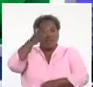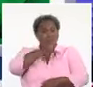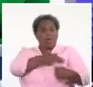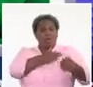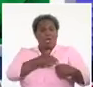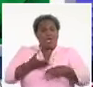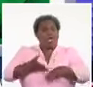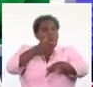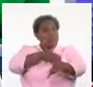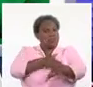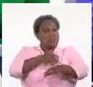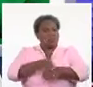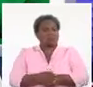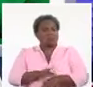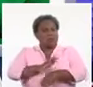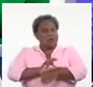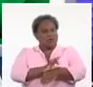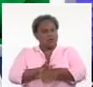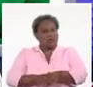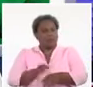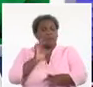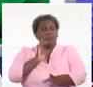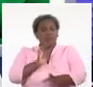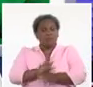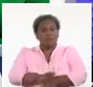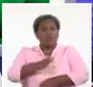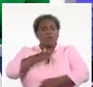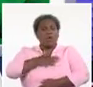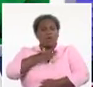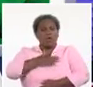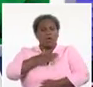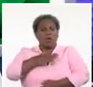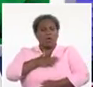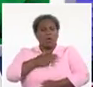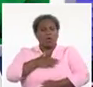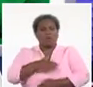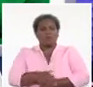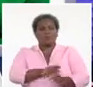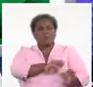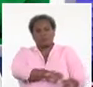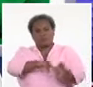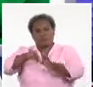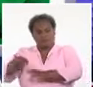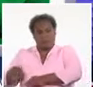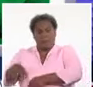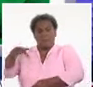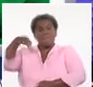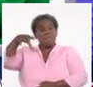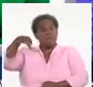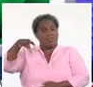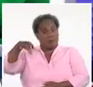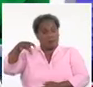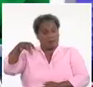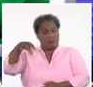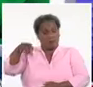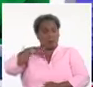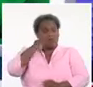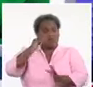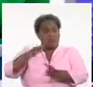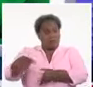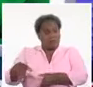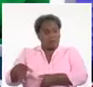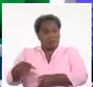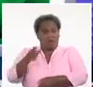anterior. Inicialmente con tos productiva. En la provincia de Pinar del Río fallece un